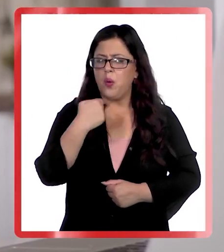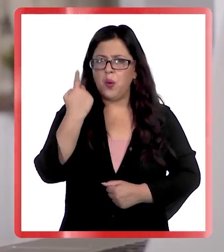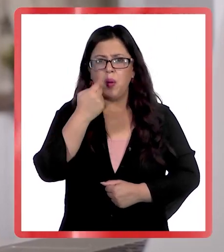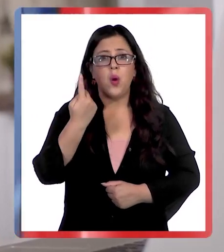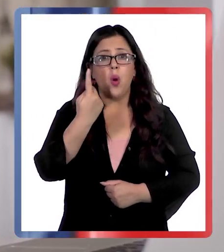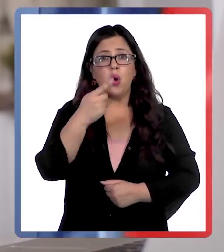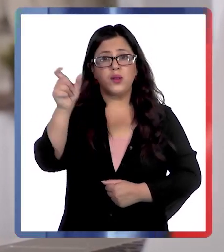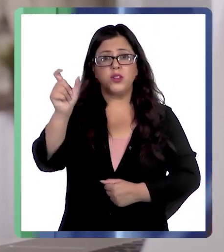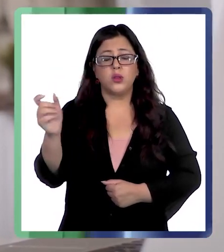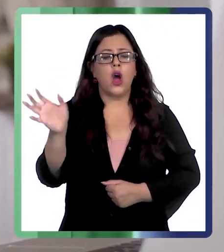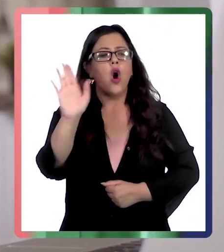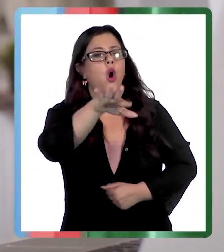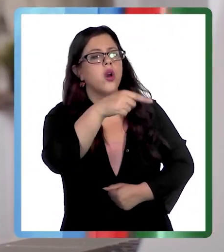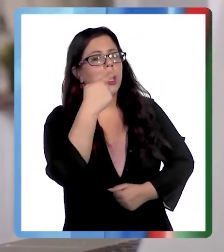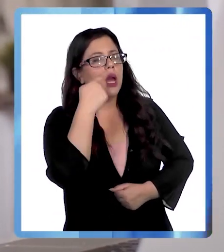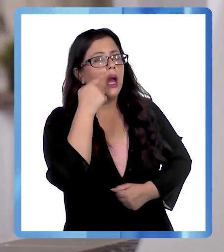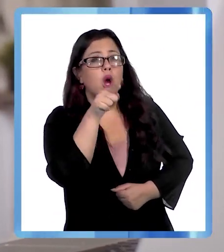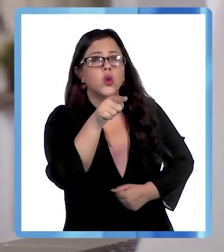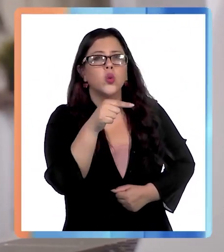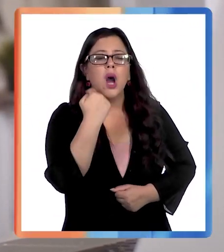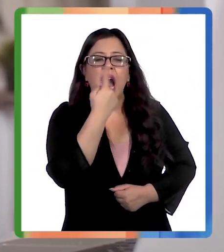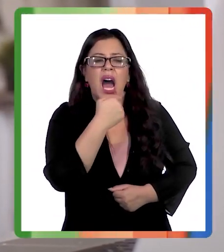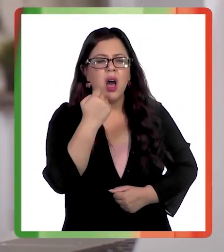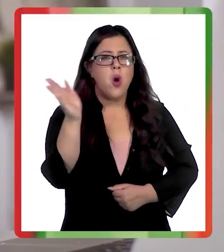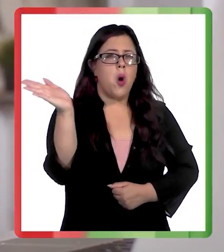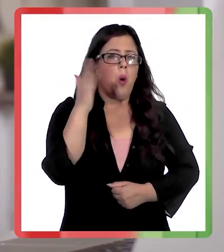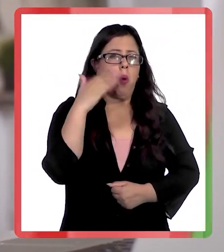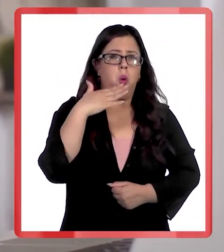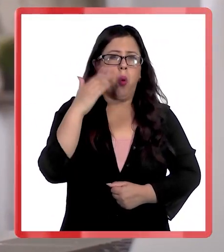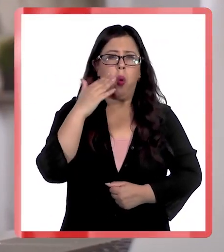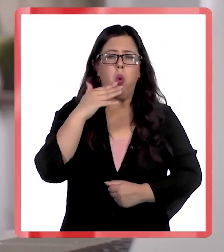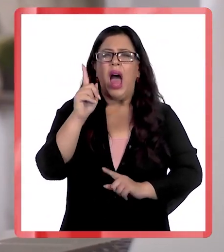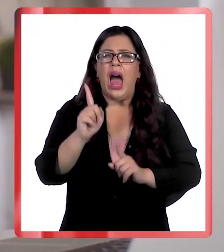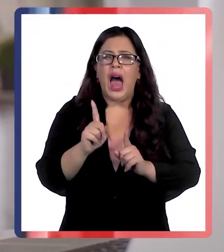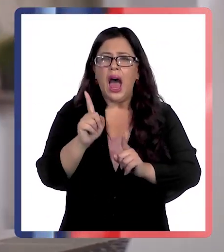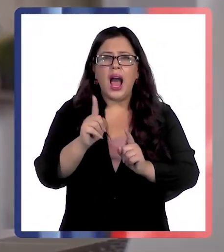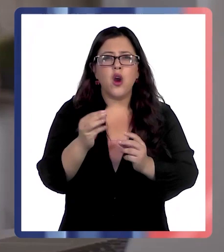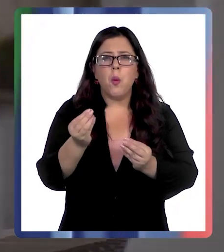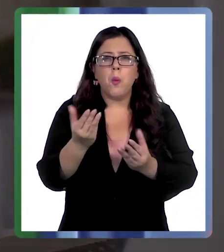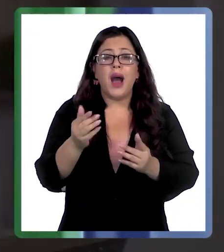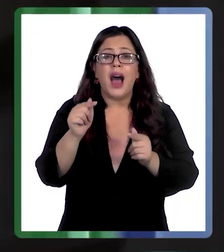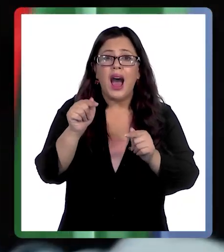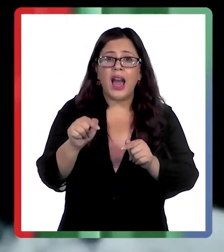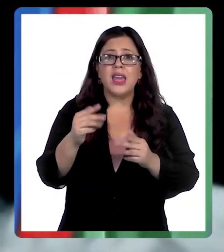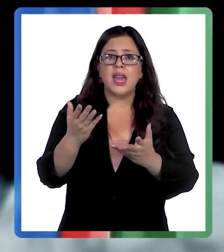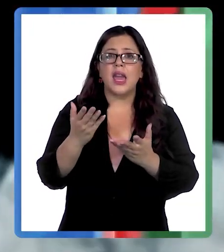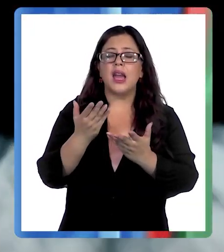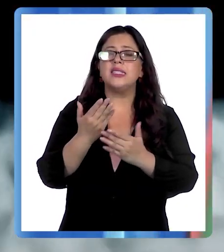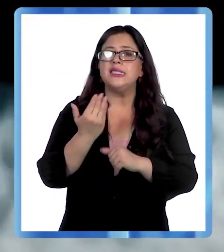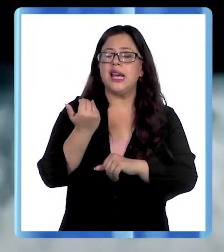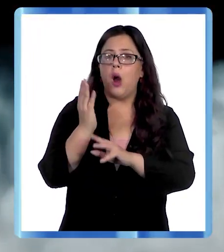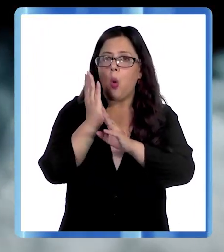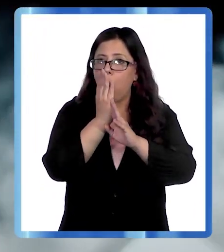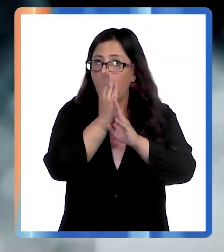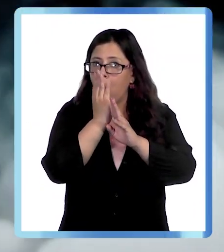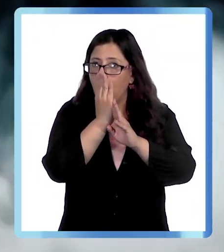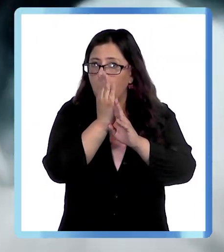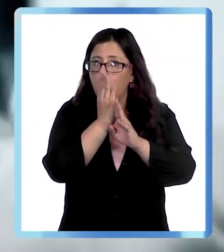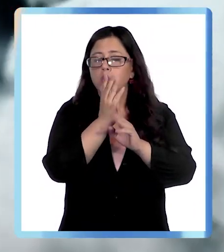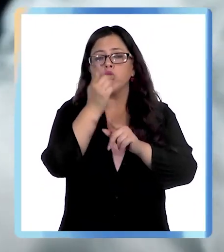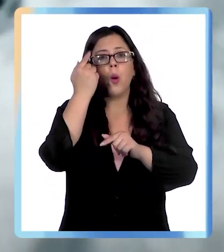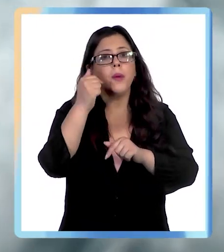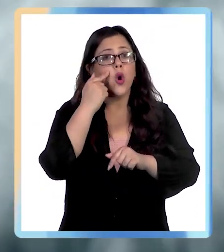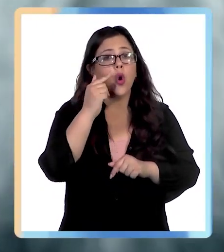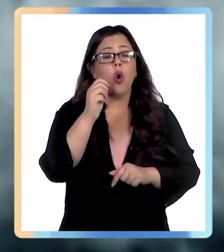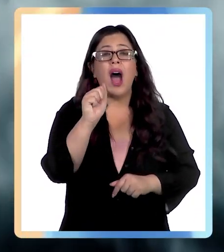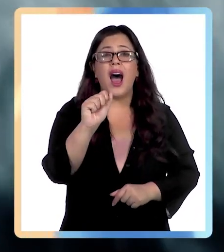que alguien se atreva a decirle Oye tienes mal aliento algo te está pasando como que se tiende como a ocultar esa situación